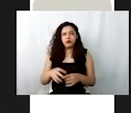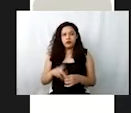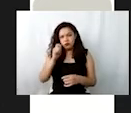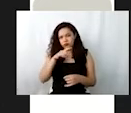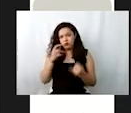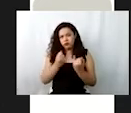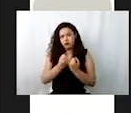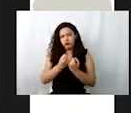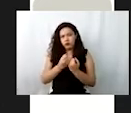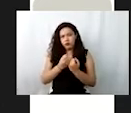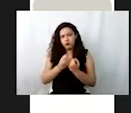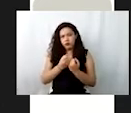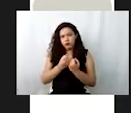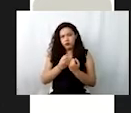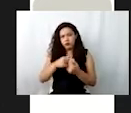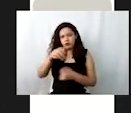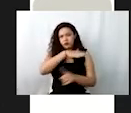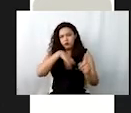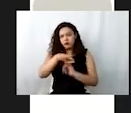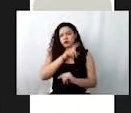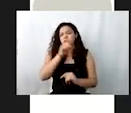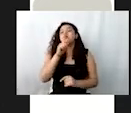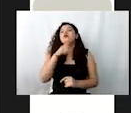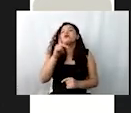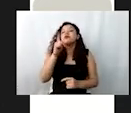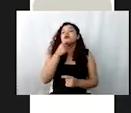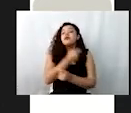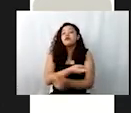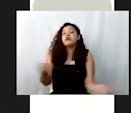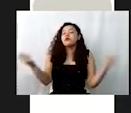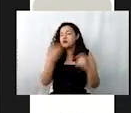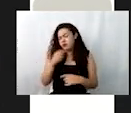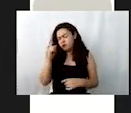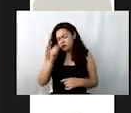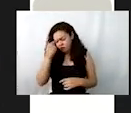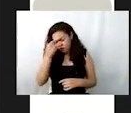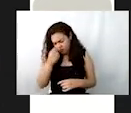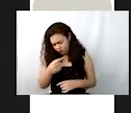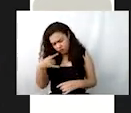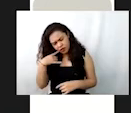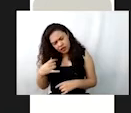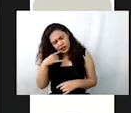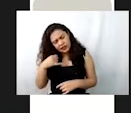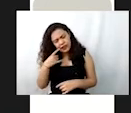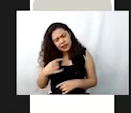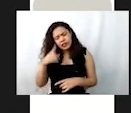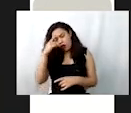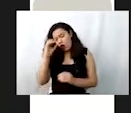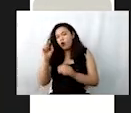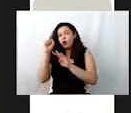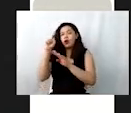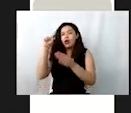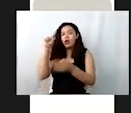componente ambiental. Si vamos a empoderar a las niñas y niños o si vamos a tratar con un tema de embarazo de